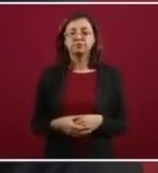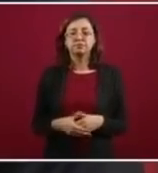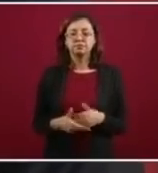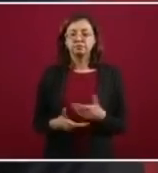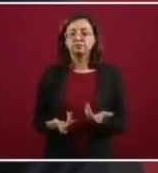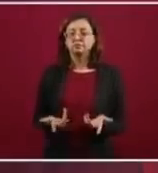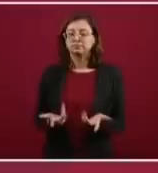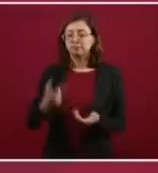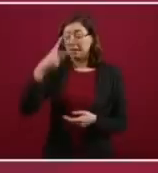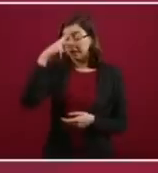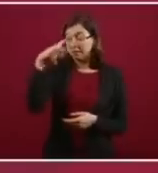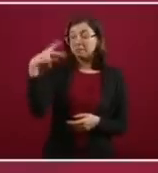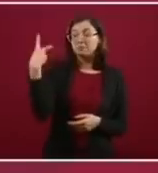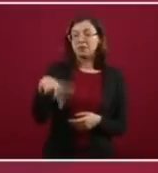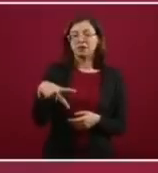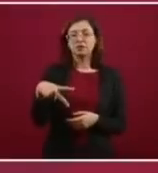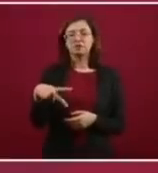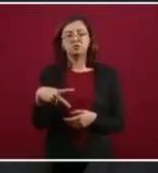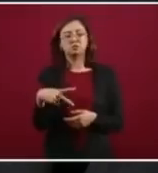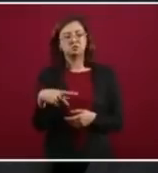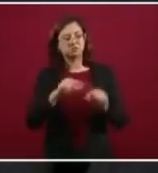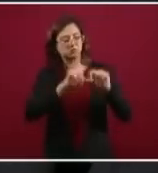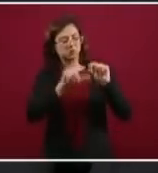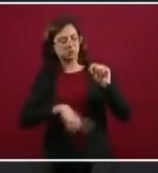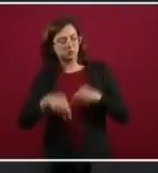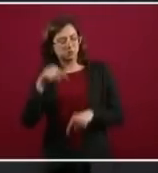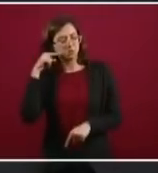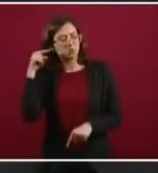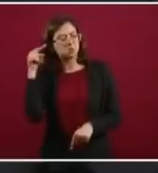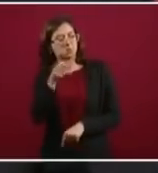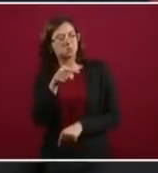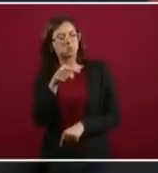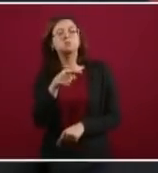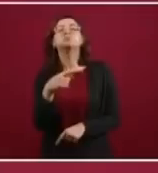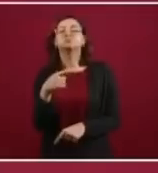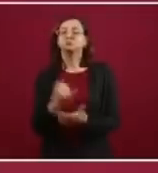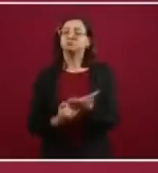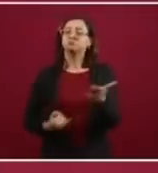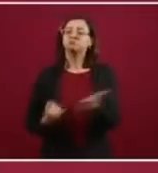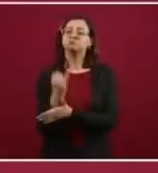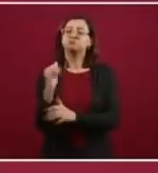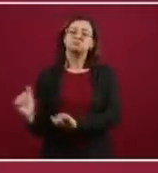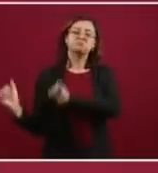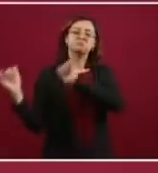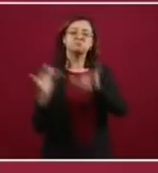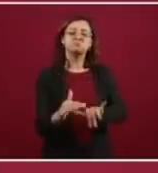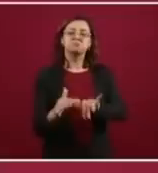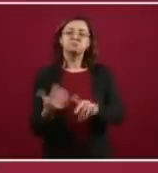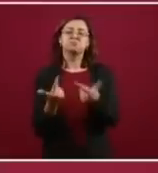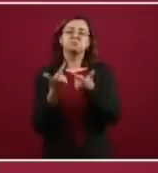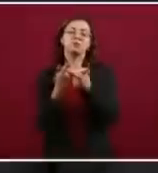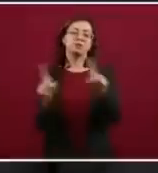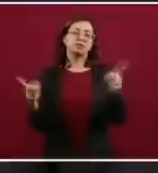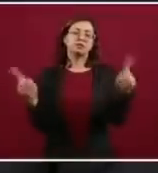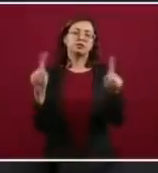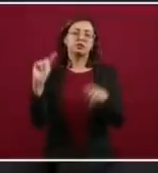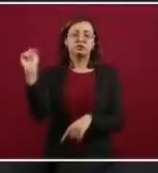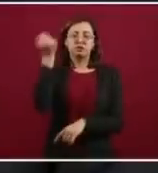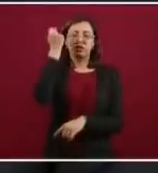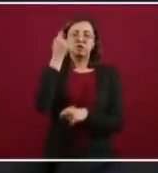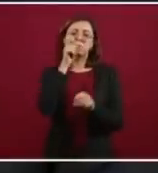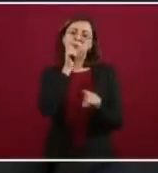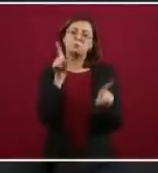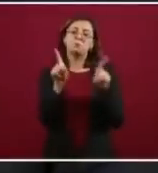tener a México como espacio para el desarrollo tecnológico y